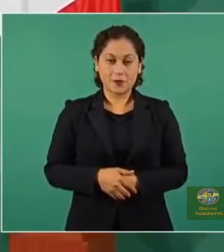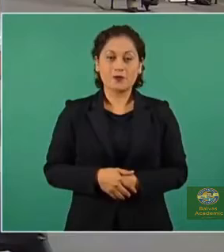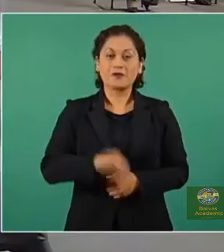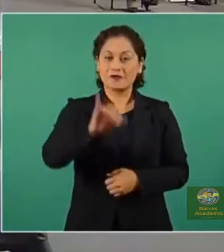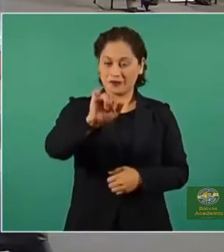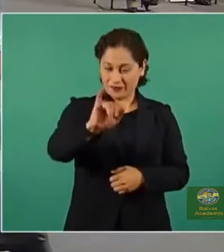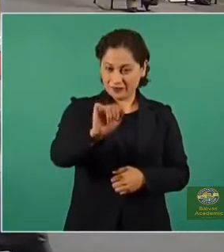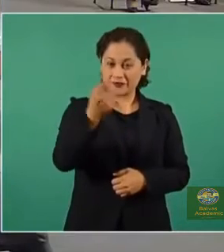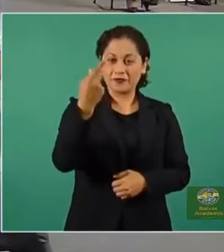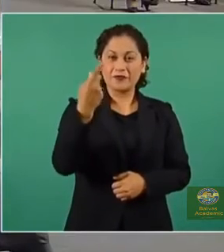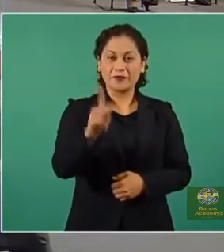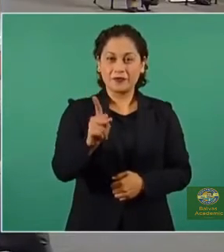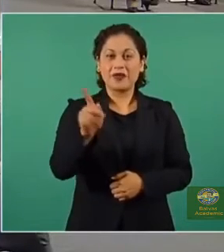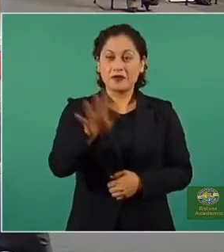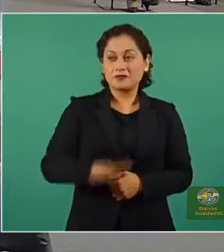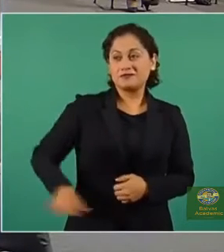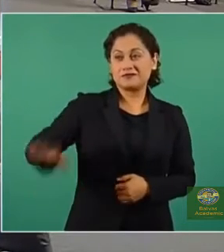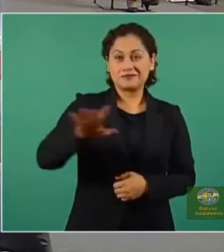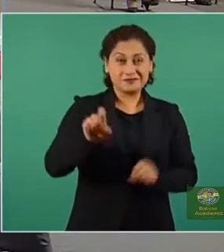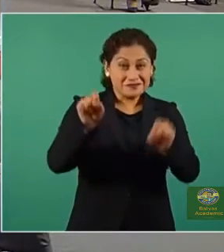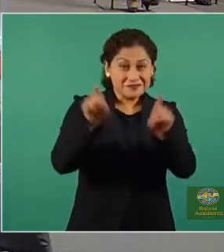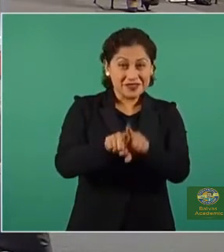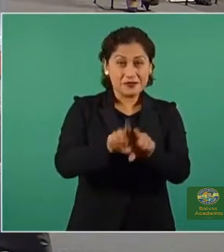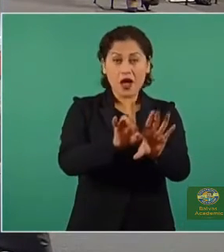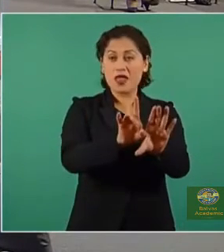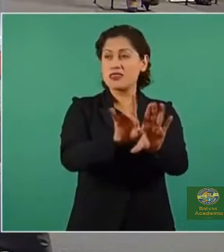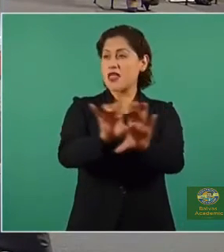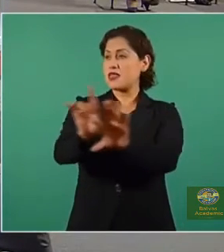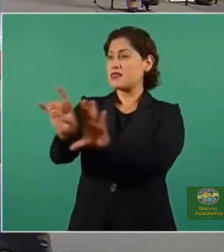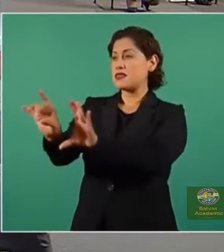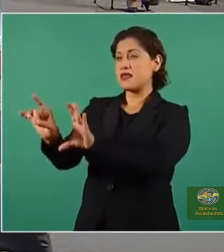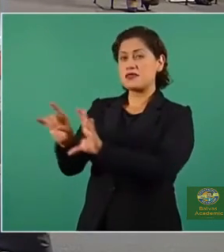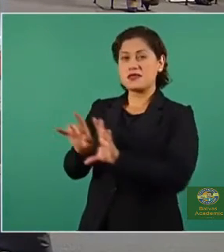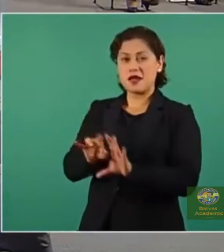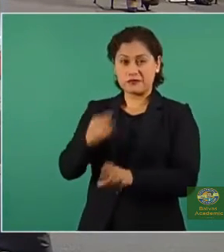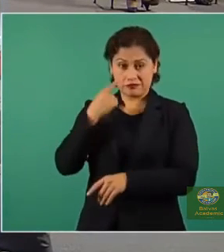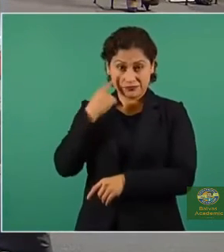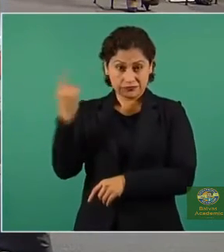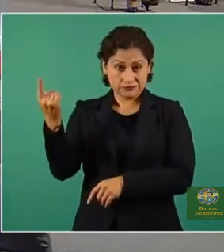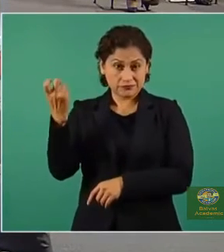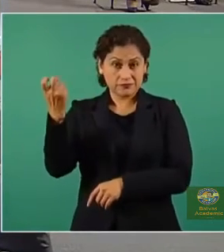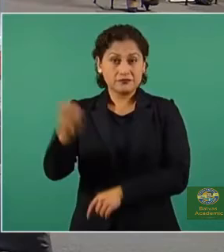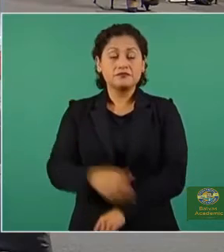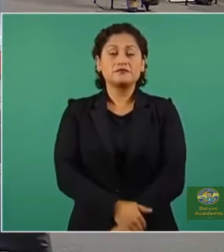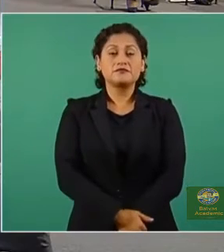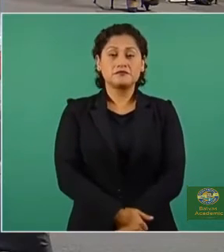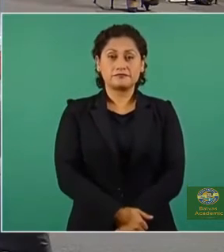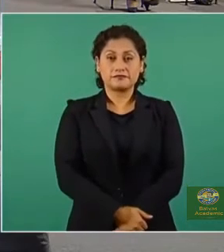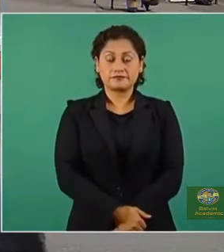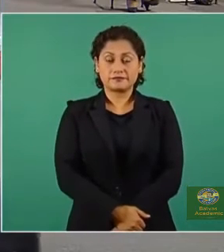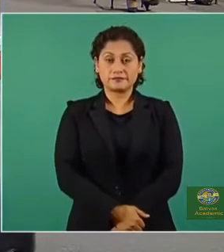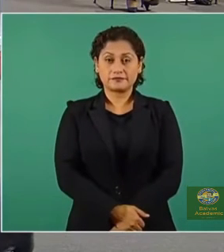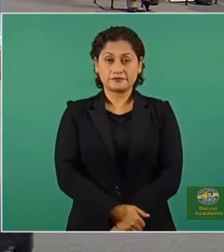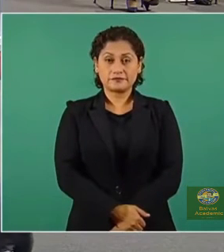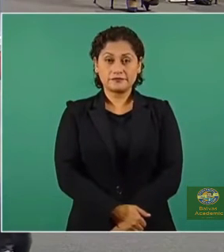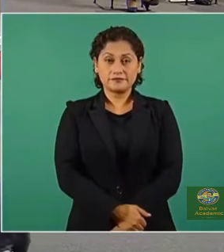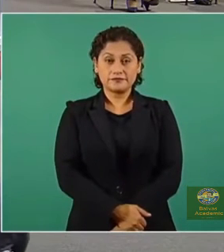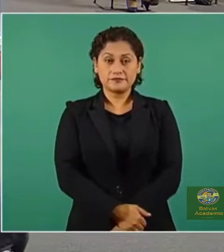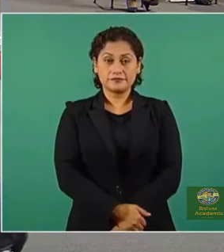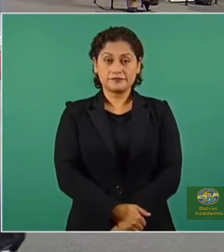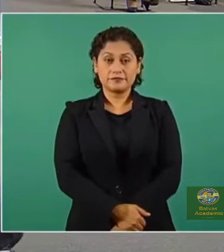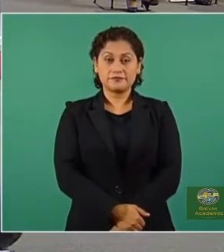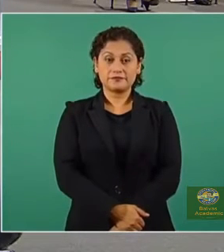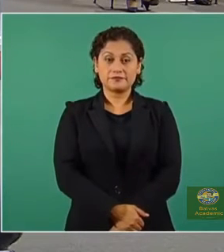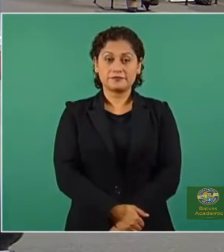Sí, pero entre ellos, o sea, pero miren quiénes son. ¿Sí? La